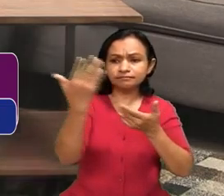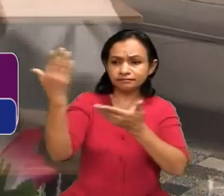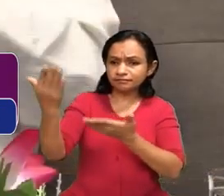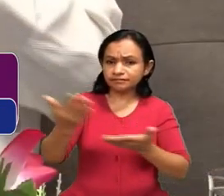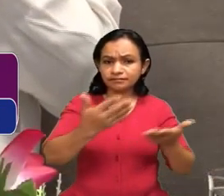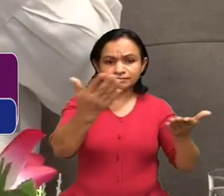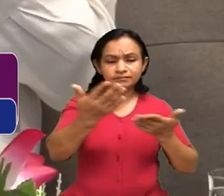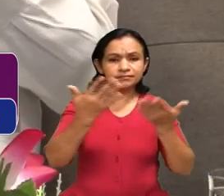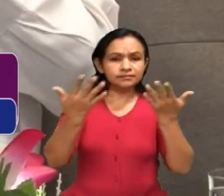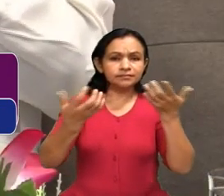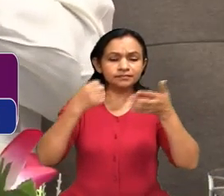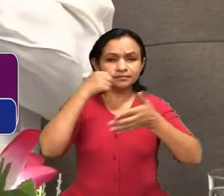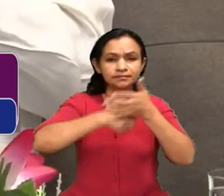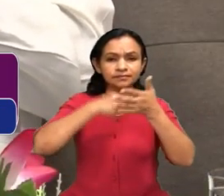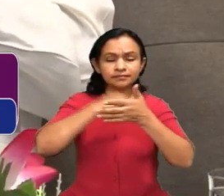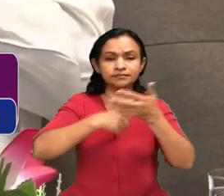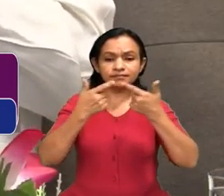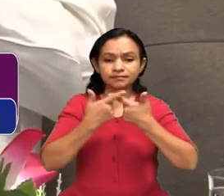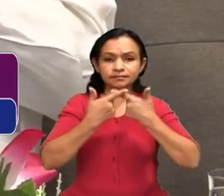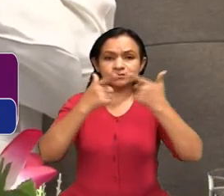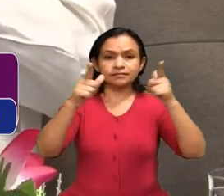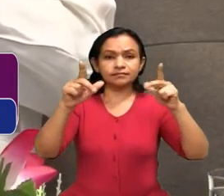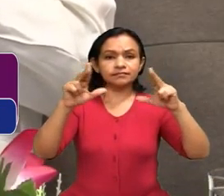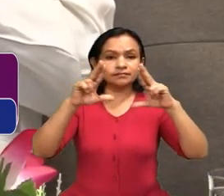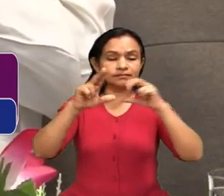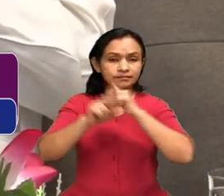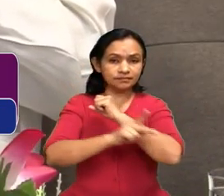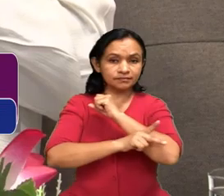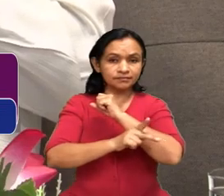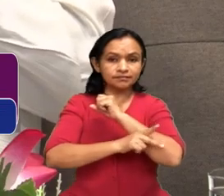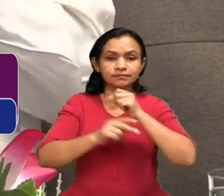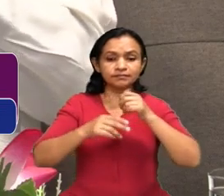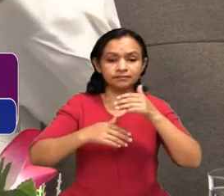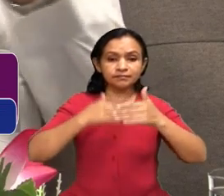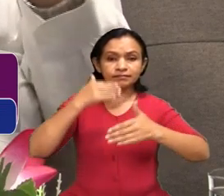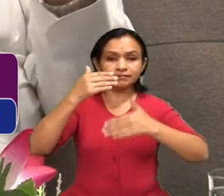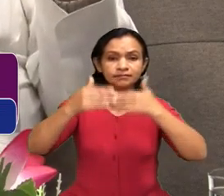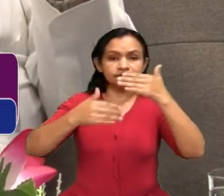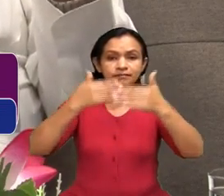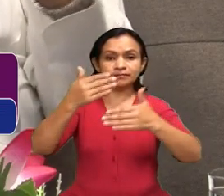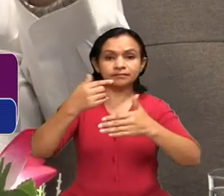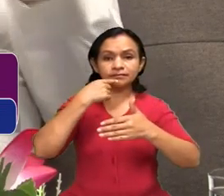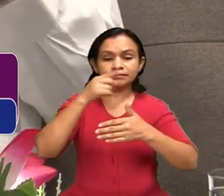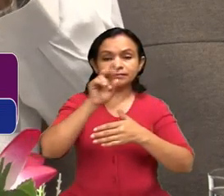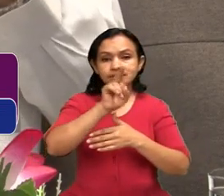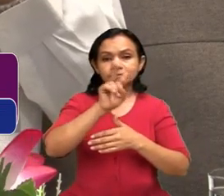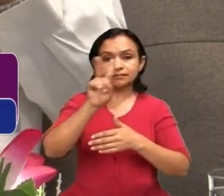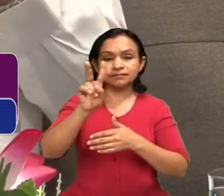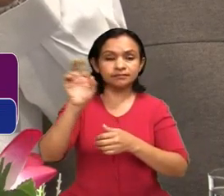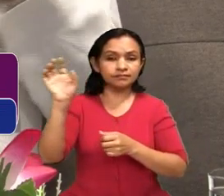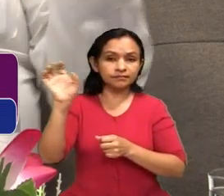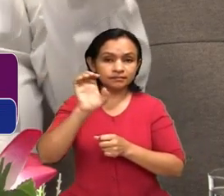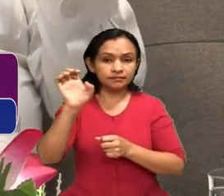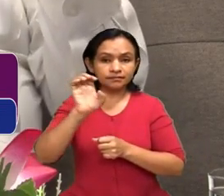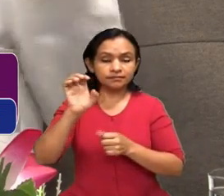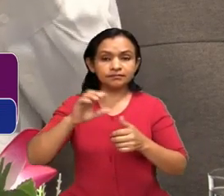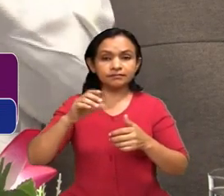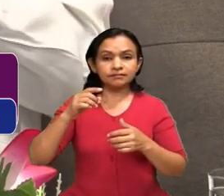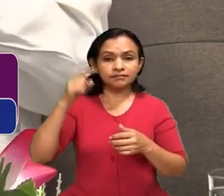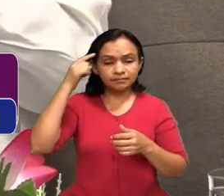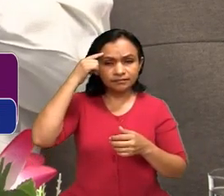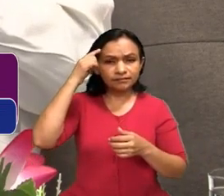queríamos luchar por nuestra liberación. Y va avanzando hasta lo que vos decías, el 22 de enero, donde creo que